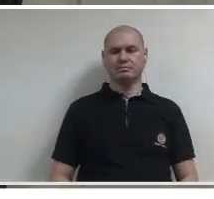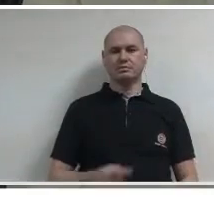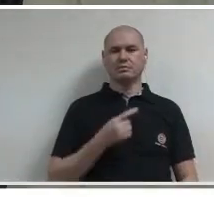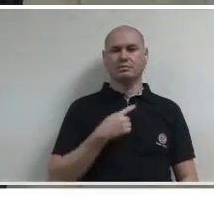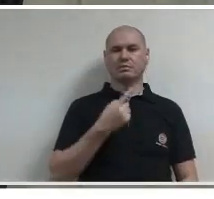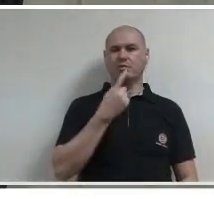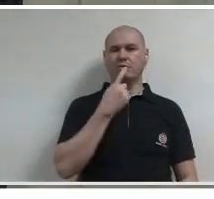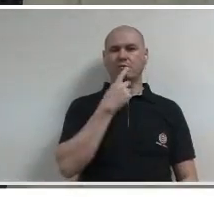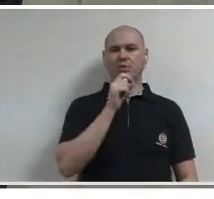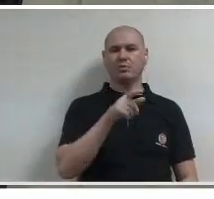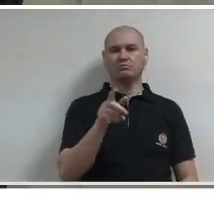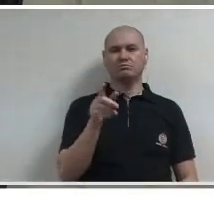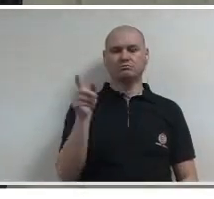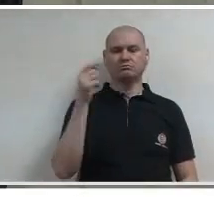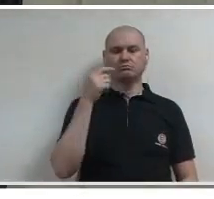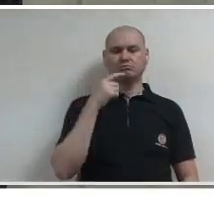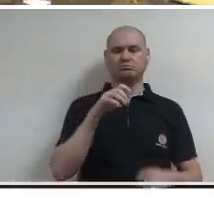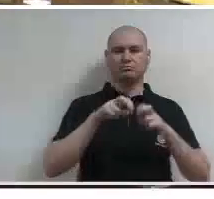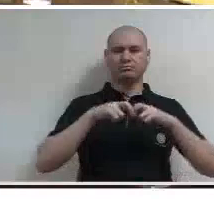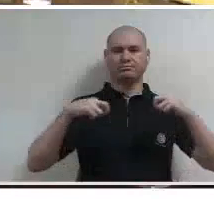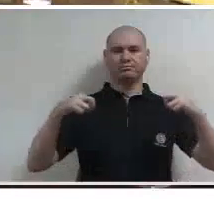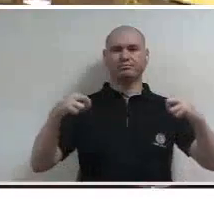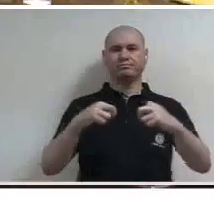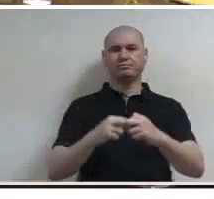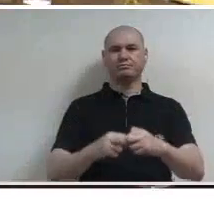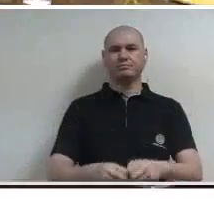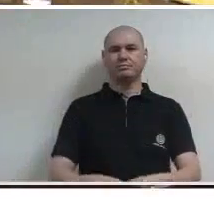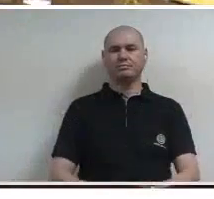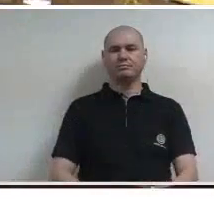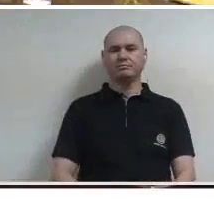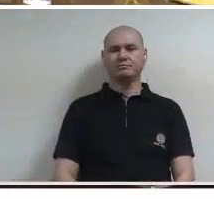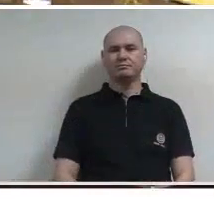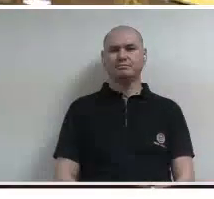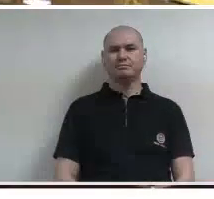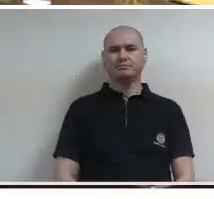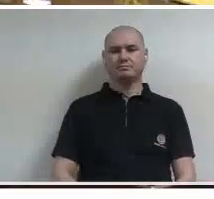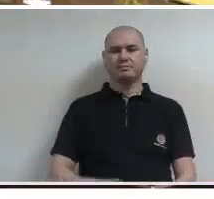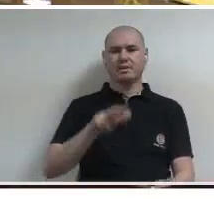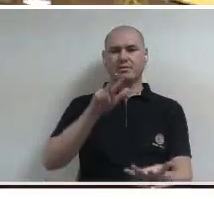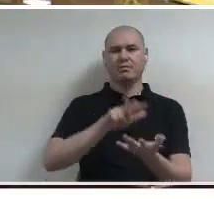6.479.000.000 guaraníes, original PEDA. Optar vende Popen, barra de Pelle, Cobalt. Se aprueba.